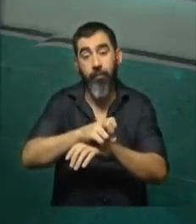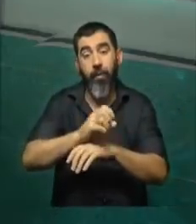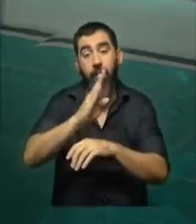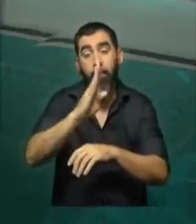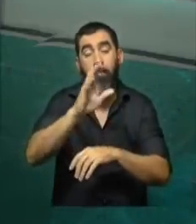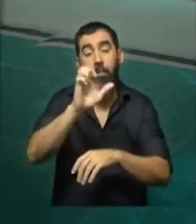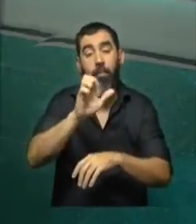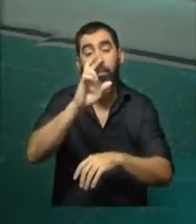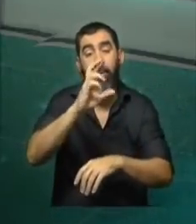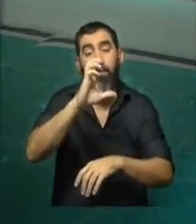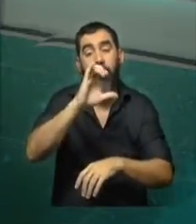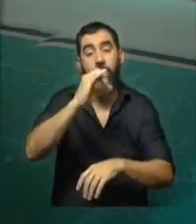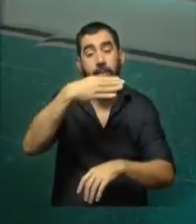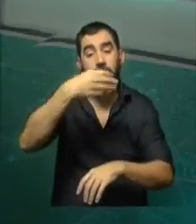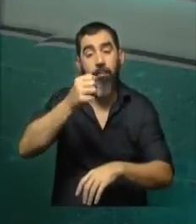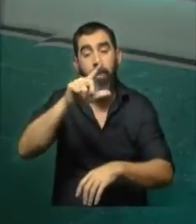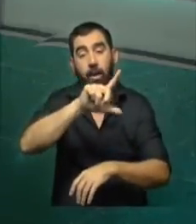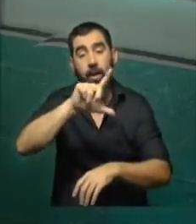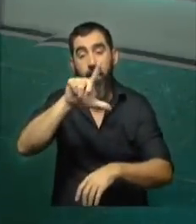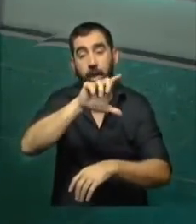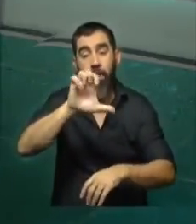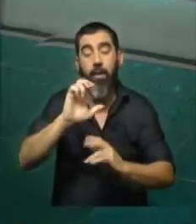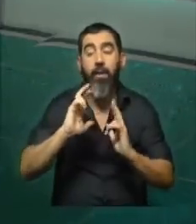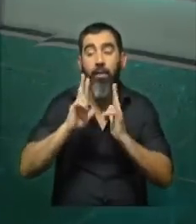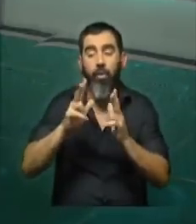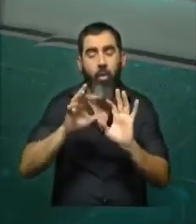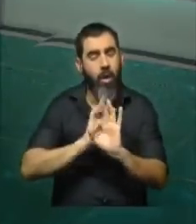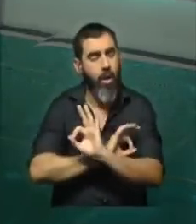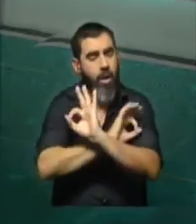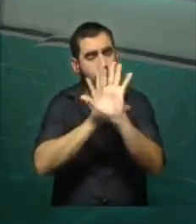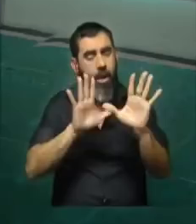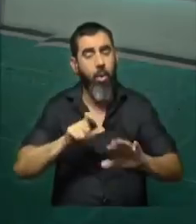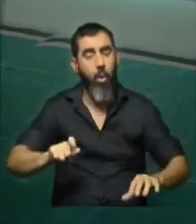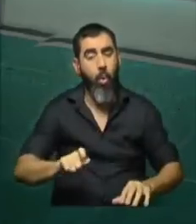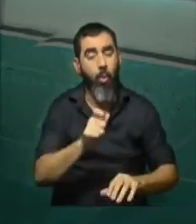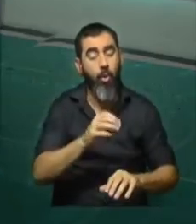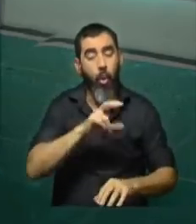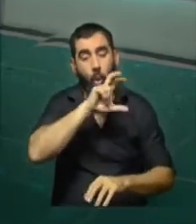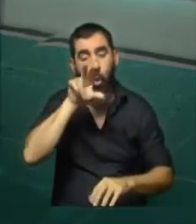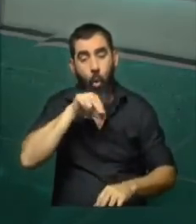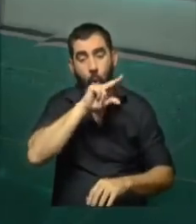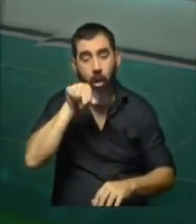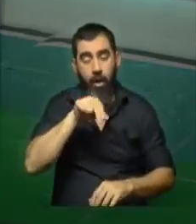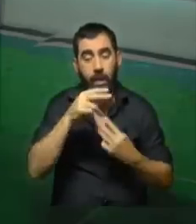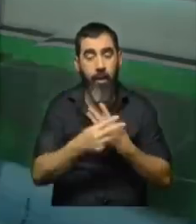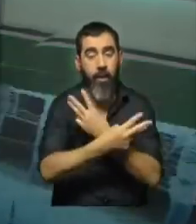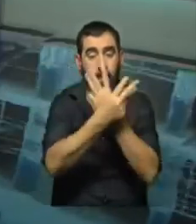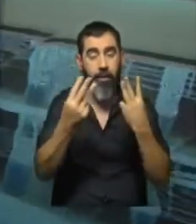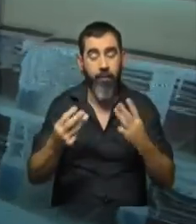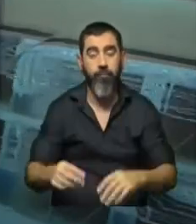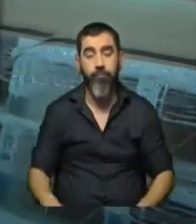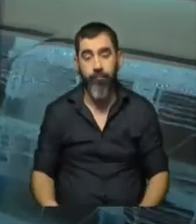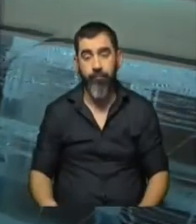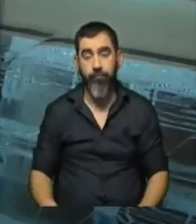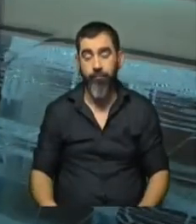humanidad, Ricardo Percivale, quien destacó la transparencia que van a aportar los juicios orales y públicos en general y en este tipo de casos